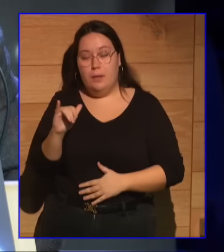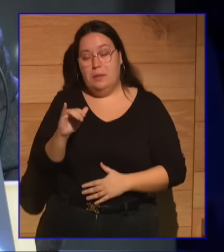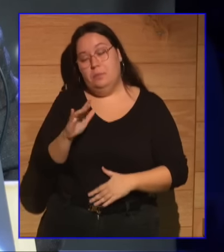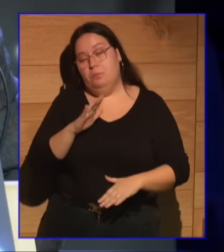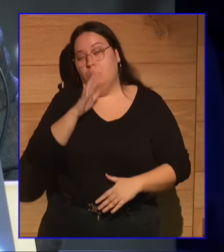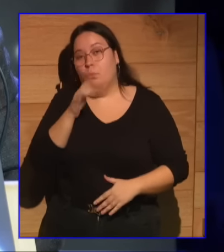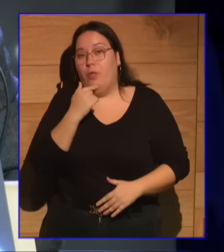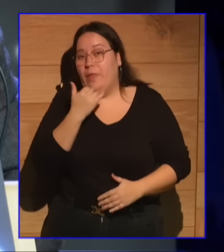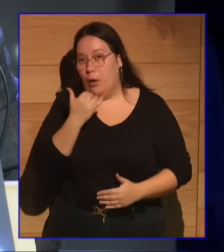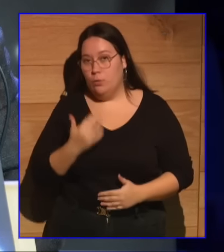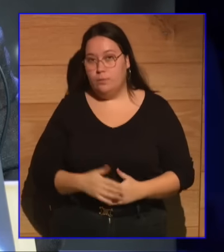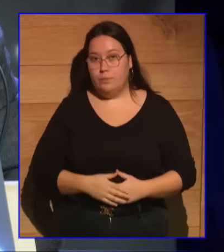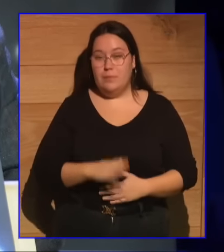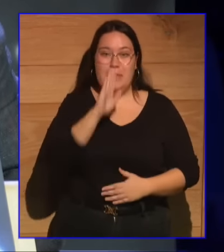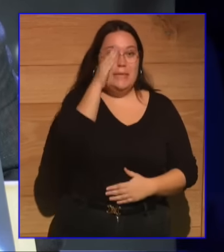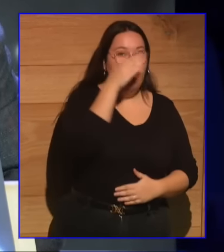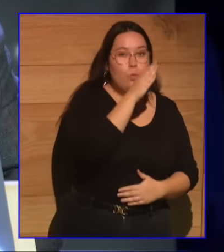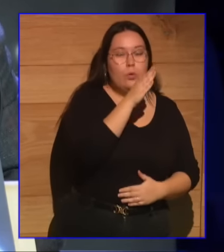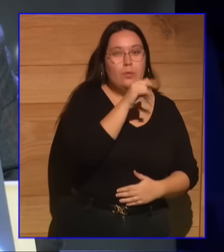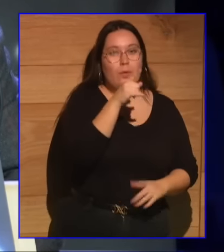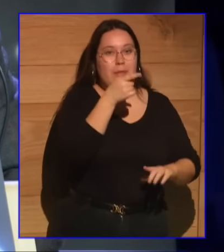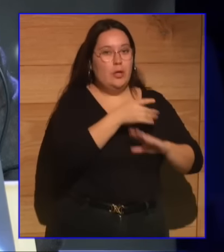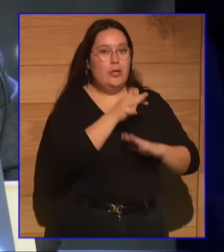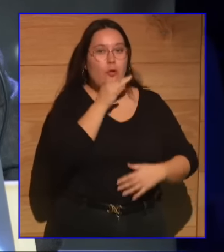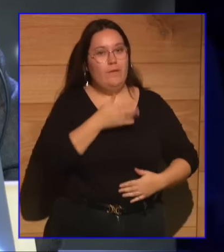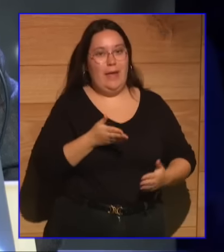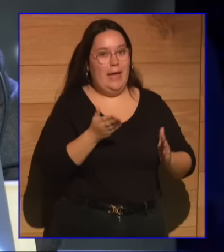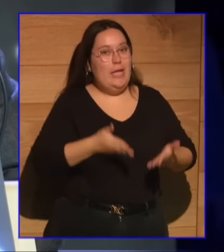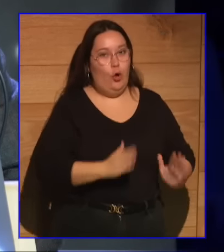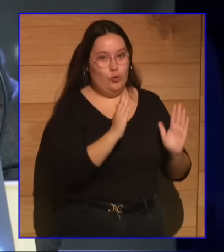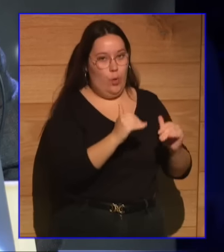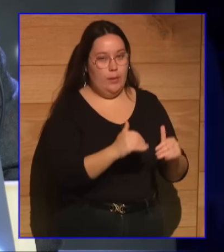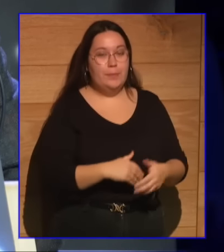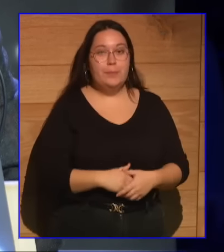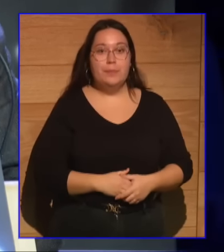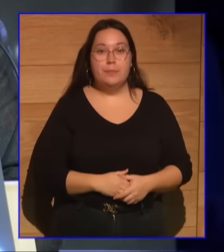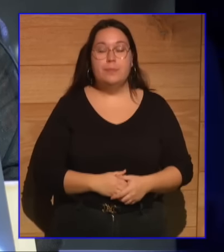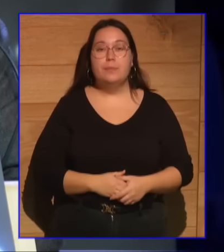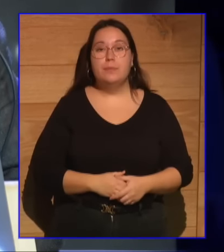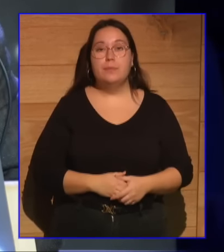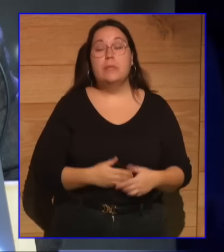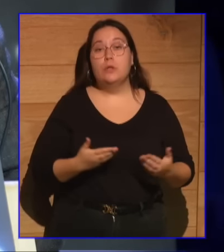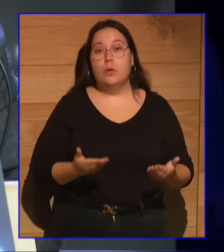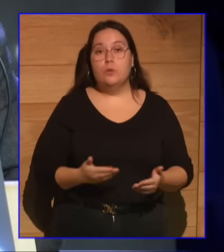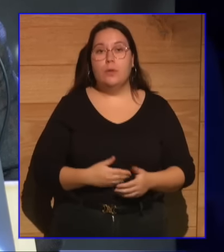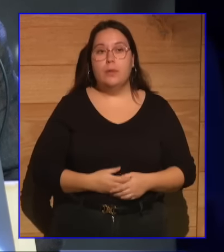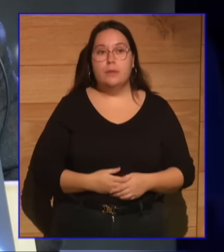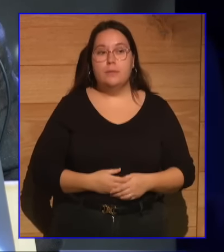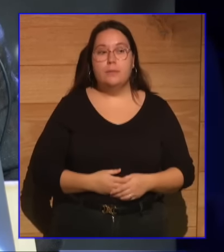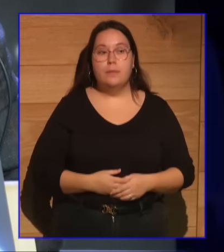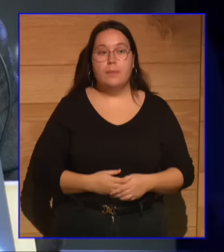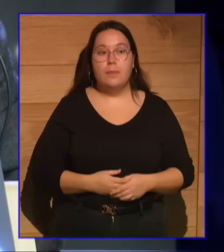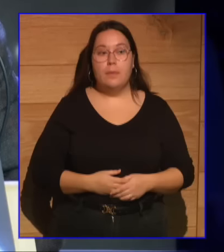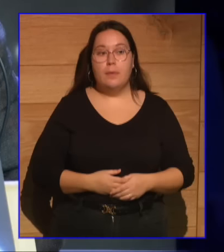manera, y Tiburón una película por un director que aún no los tiene. Y por lo tanto, en fin, las servidumbres